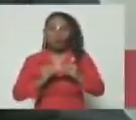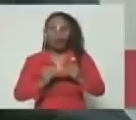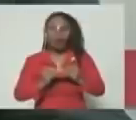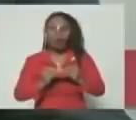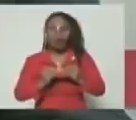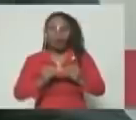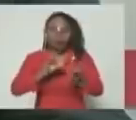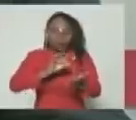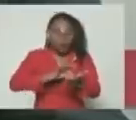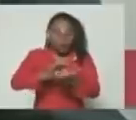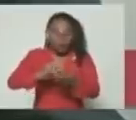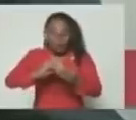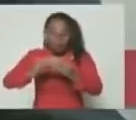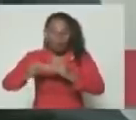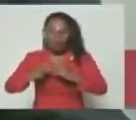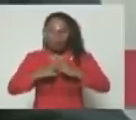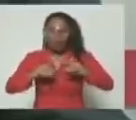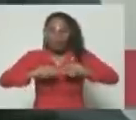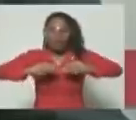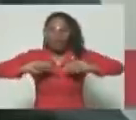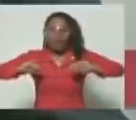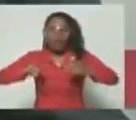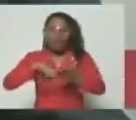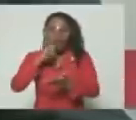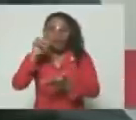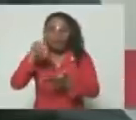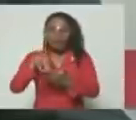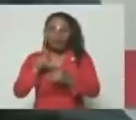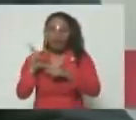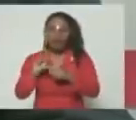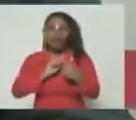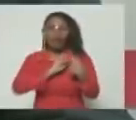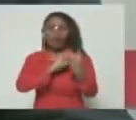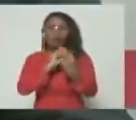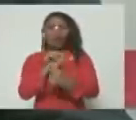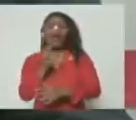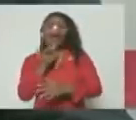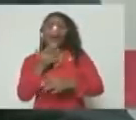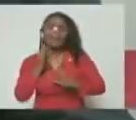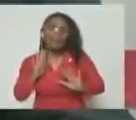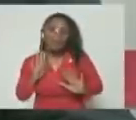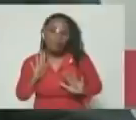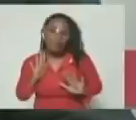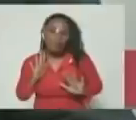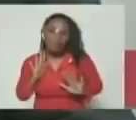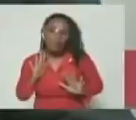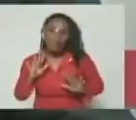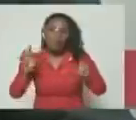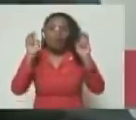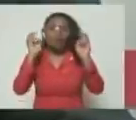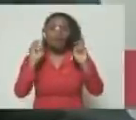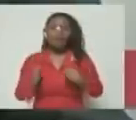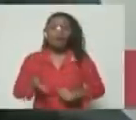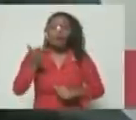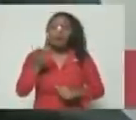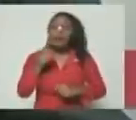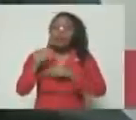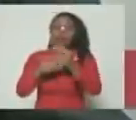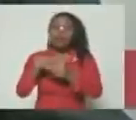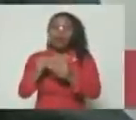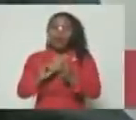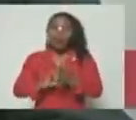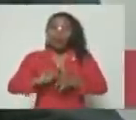planchas en todo el territorio nacional. De ese diálogo, por ejemplo, surgió un elemento trascendente, y es que se aumentó el número